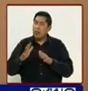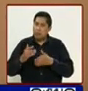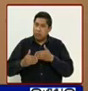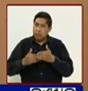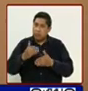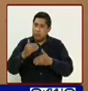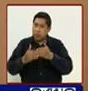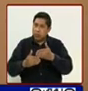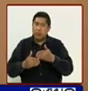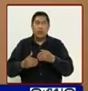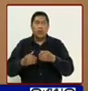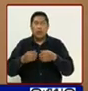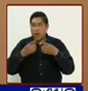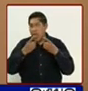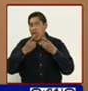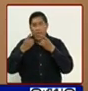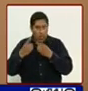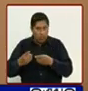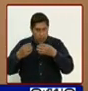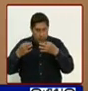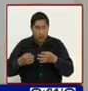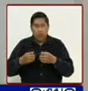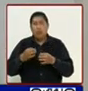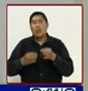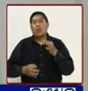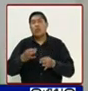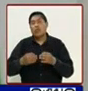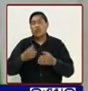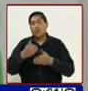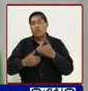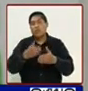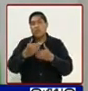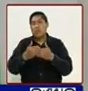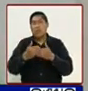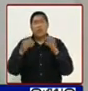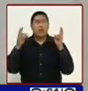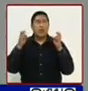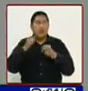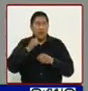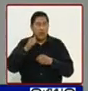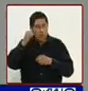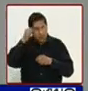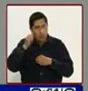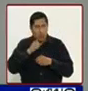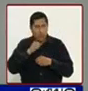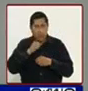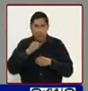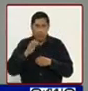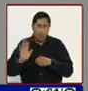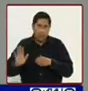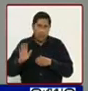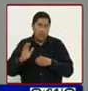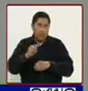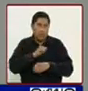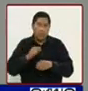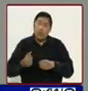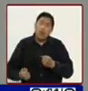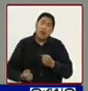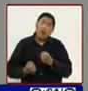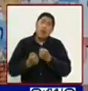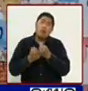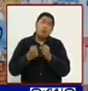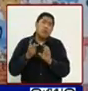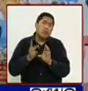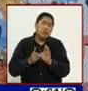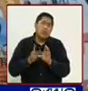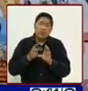formal, ¿no?, y la correspondiente aplicación de medida cautelar para el agresor. Desde la unidad de adulto mayor se está realizando el seguimiento, ¿no?, el apoyo psicológico, la contención emocional